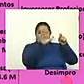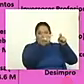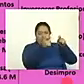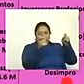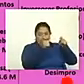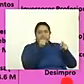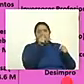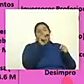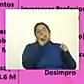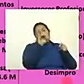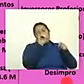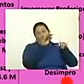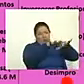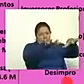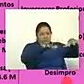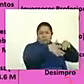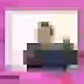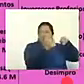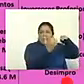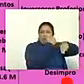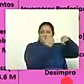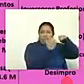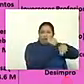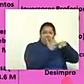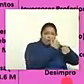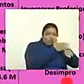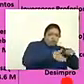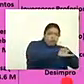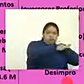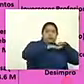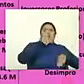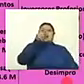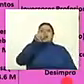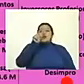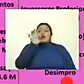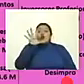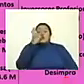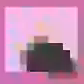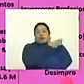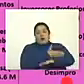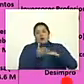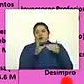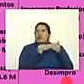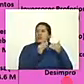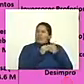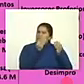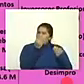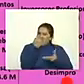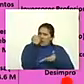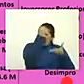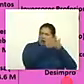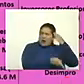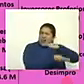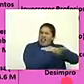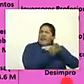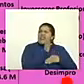Esa adjudicación tiene 6.5 millones de dólares de soborno. ¿A quiénes sobornan? Que